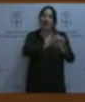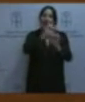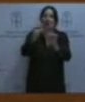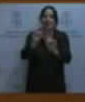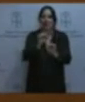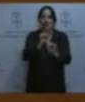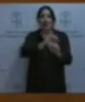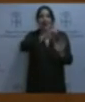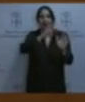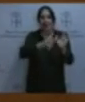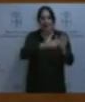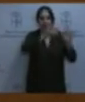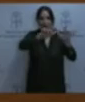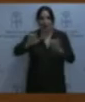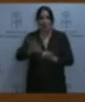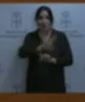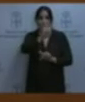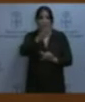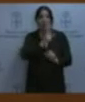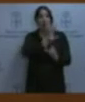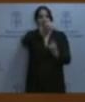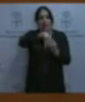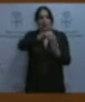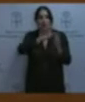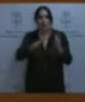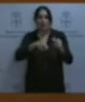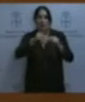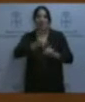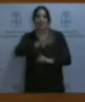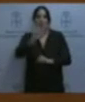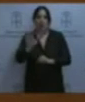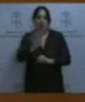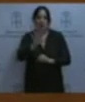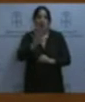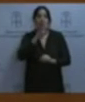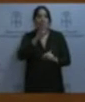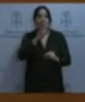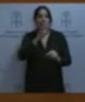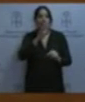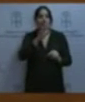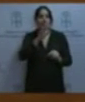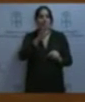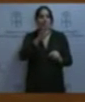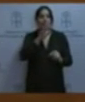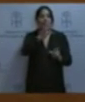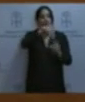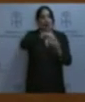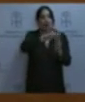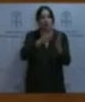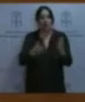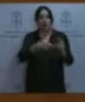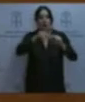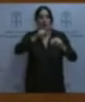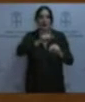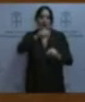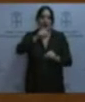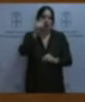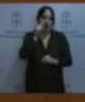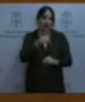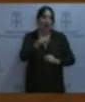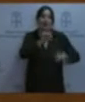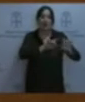naves al estar incluidas en el catálogo urbanístico, 5, al estar incluidas en el catálogo urbanístico de Oviedo. Aquí está el problema que le decía y es